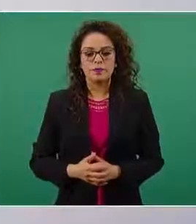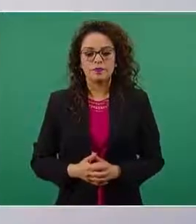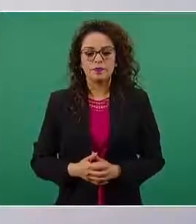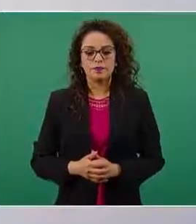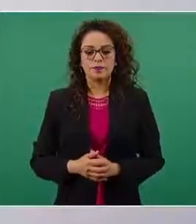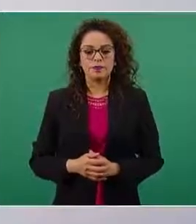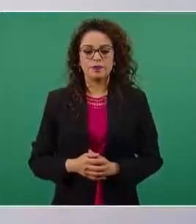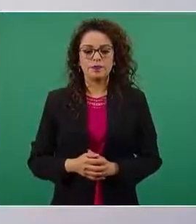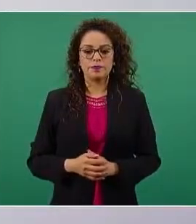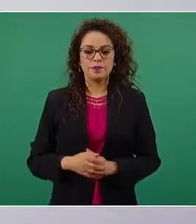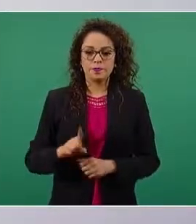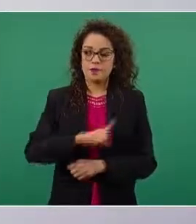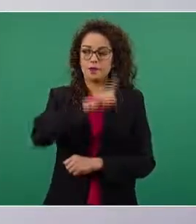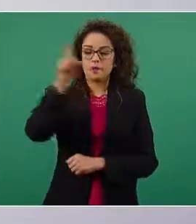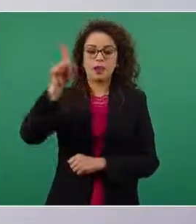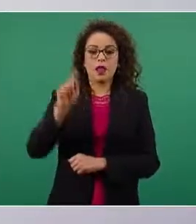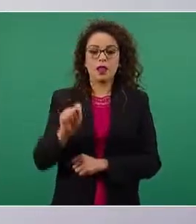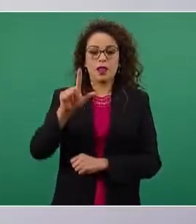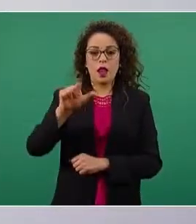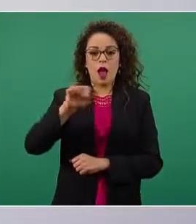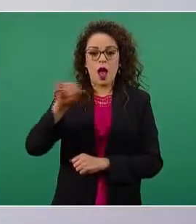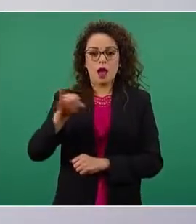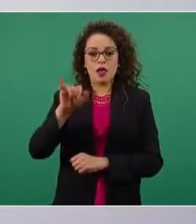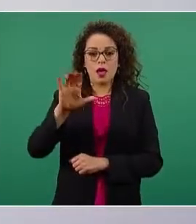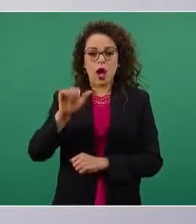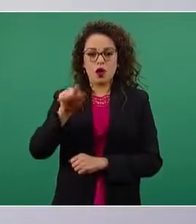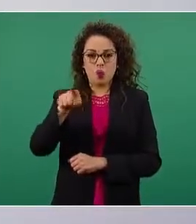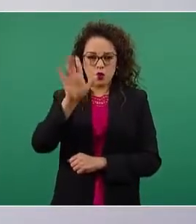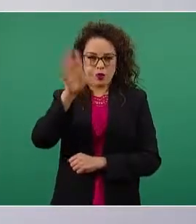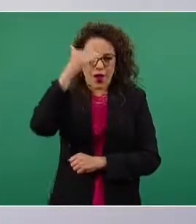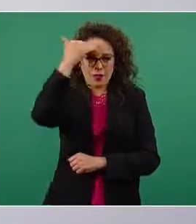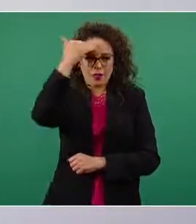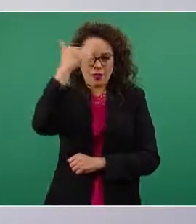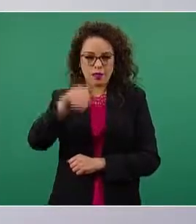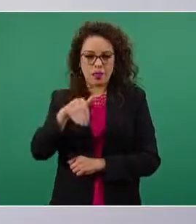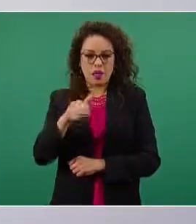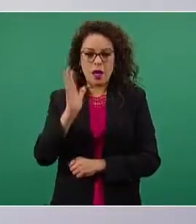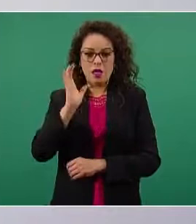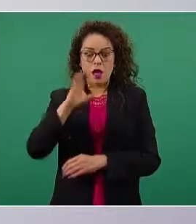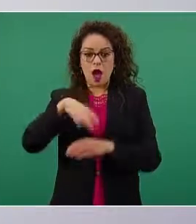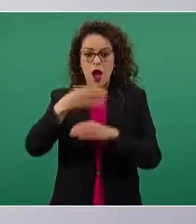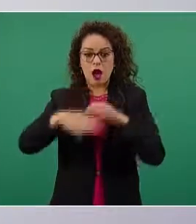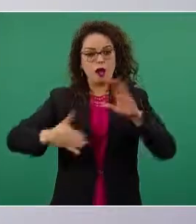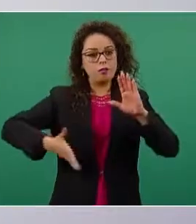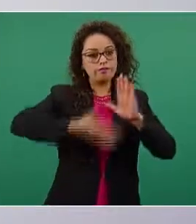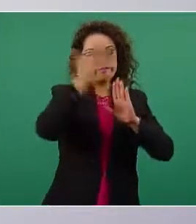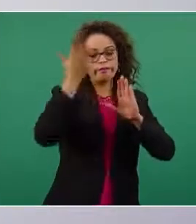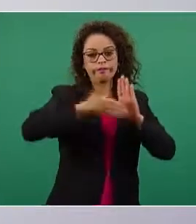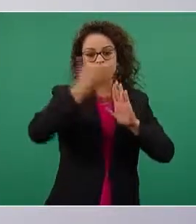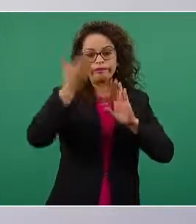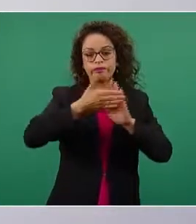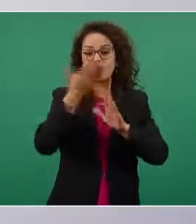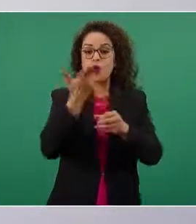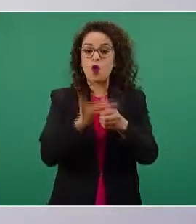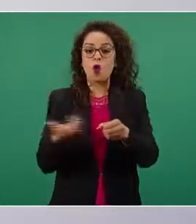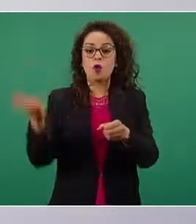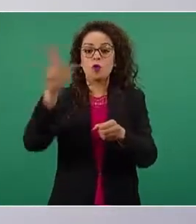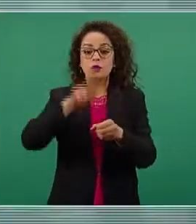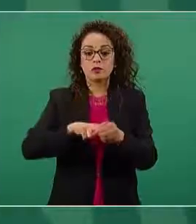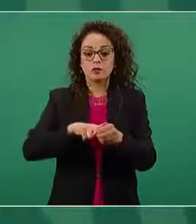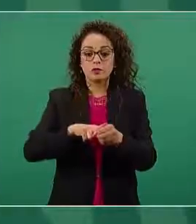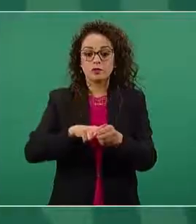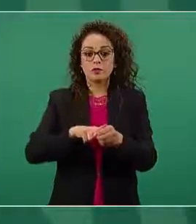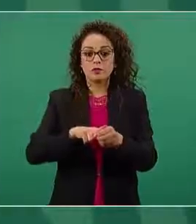Allá en Tlaxiaco, como sabes, se terminó el hospital del IMSS